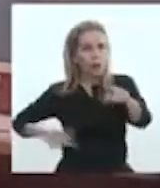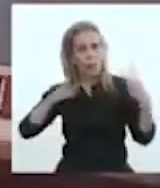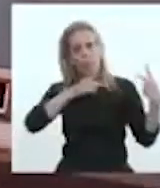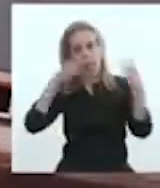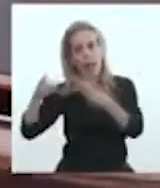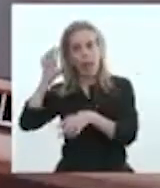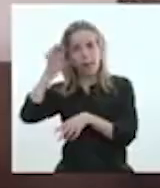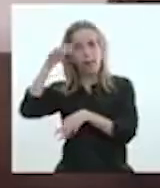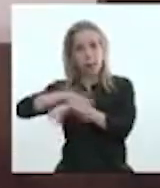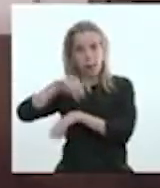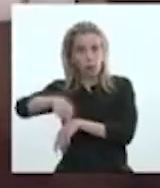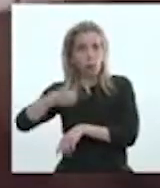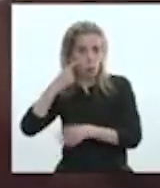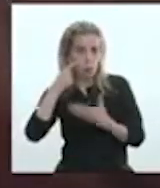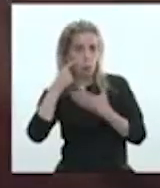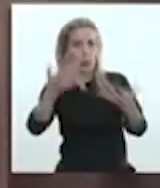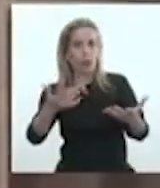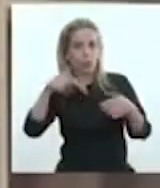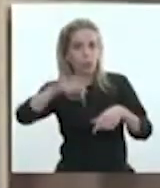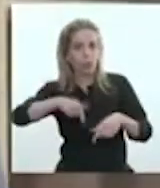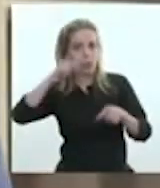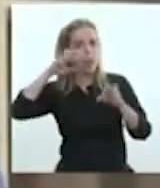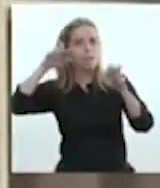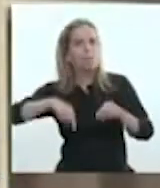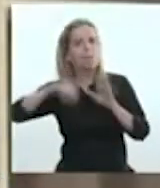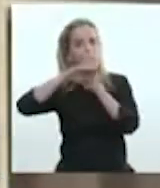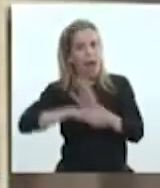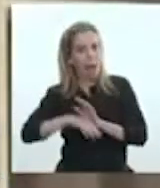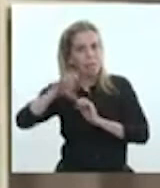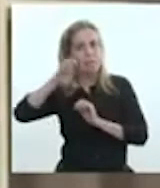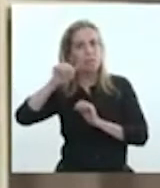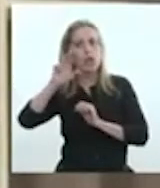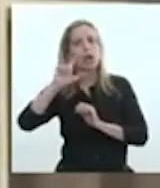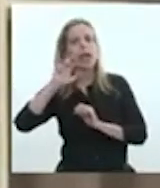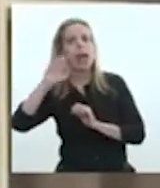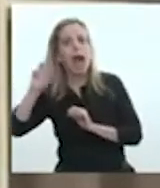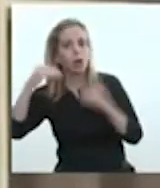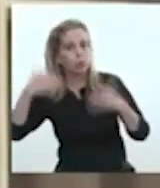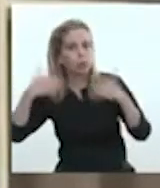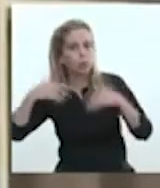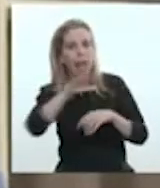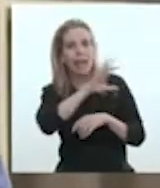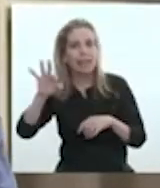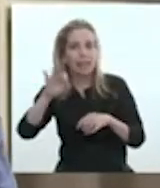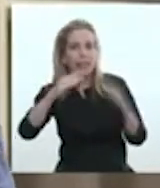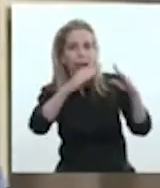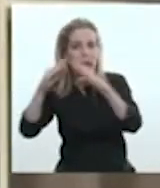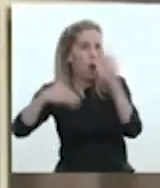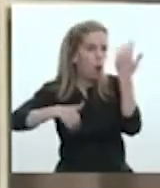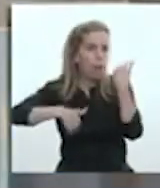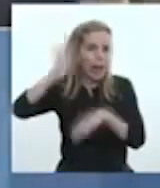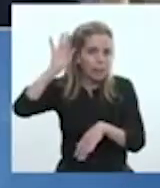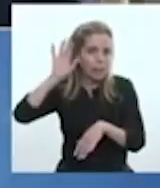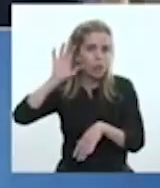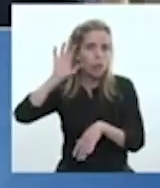este emprendimiento muy importante que es el procrear más de más de 500 viviendas en nuestra provincia